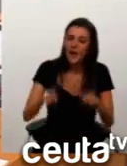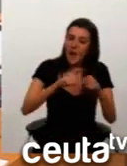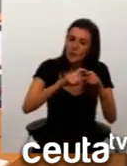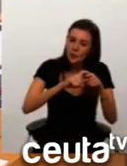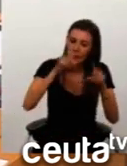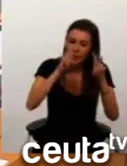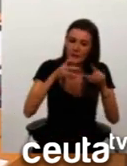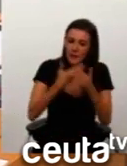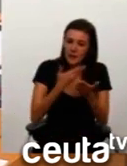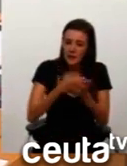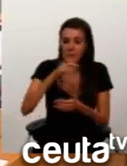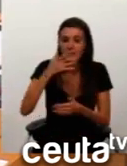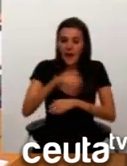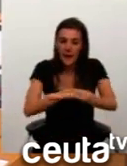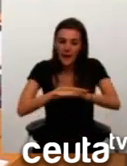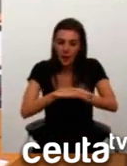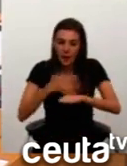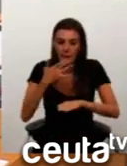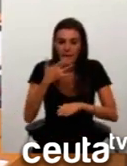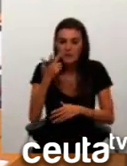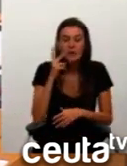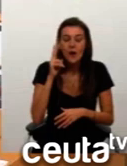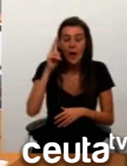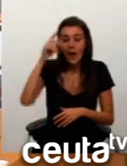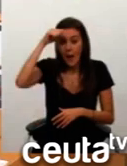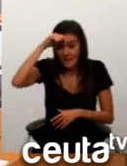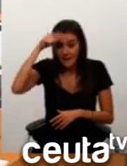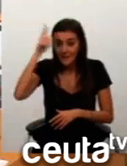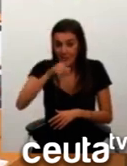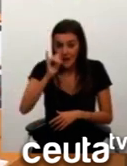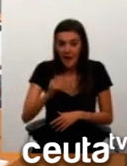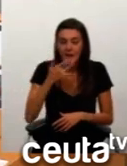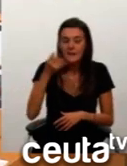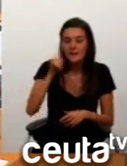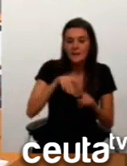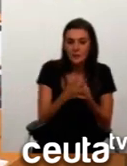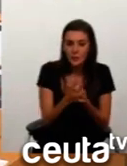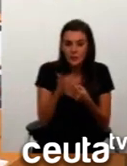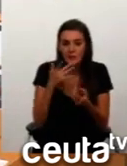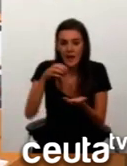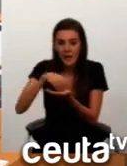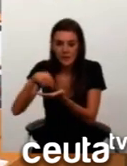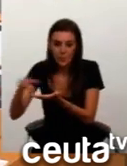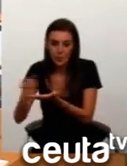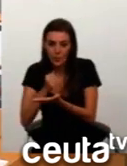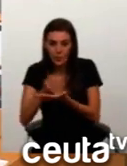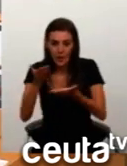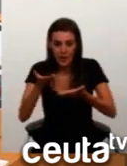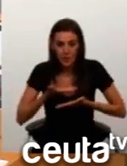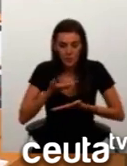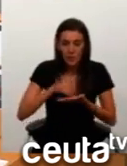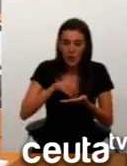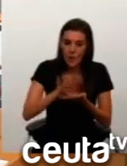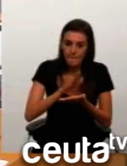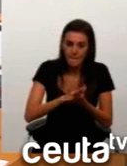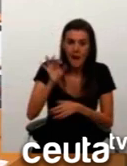igual que el que tiene el Gobierno o la Asamblea de Melilla, como el que tiene también la institución del Ayuntamiento de Málaga,